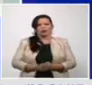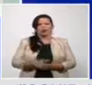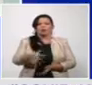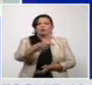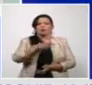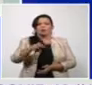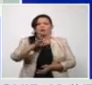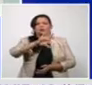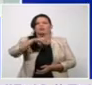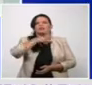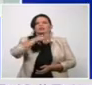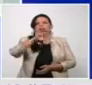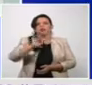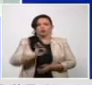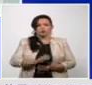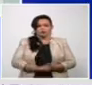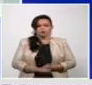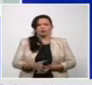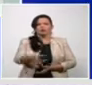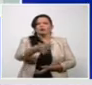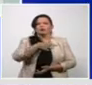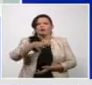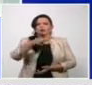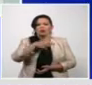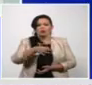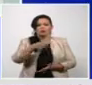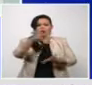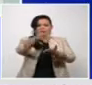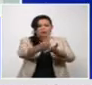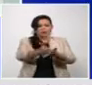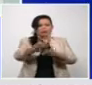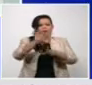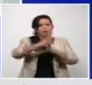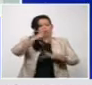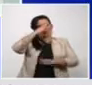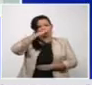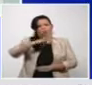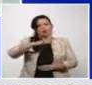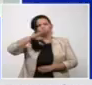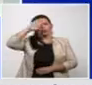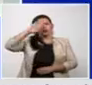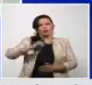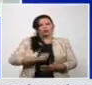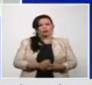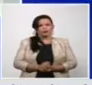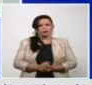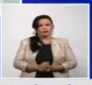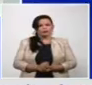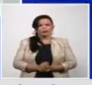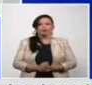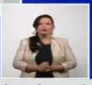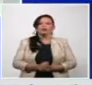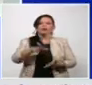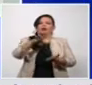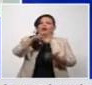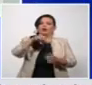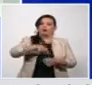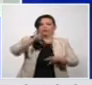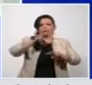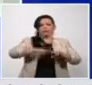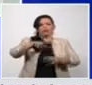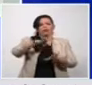Cuba, con una tasa de 281,3, y Plaza de la Revolución y 10 de